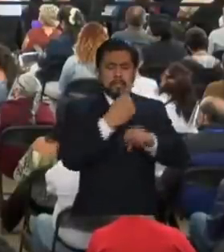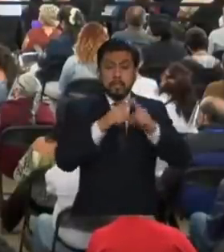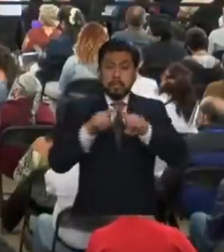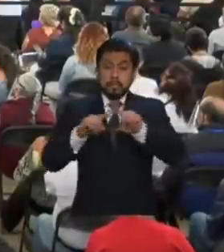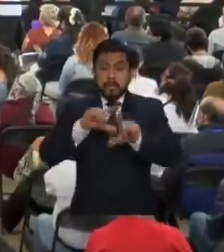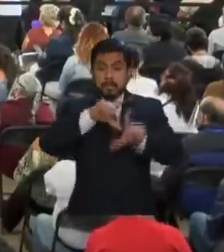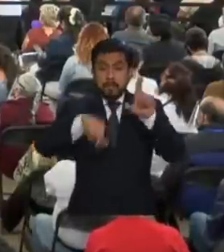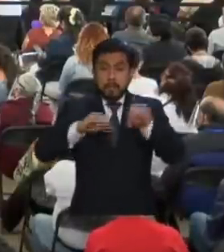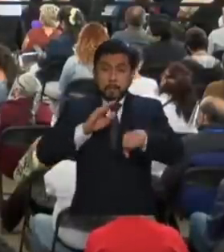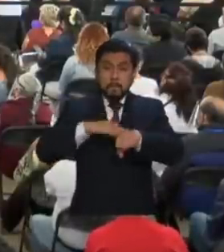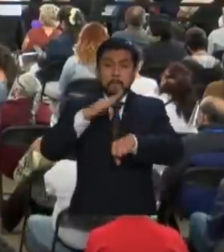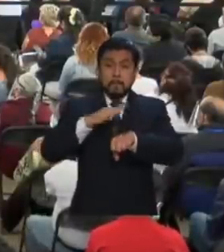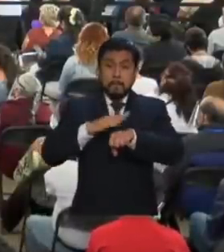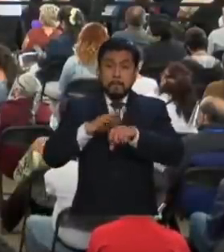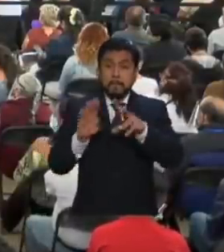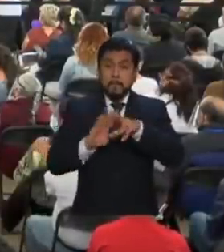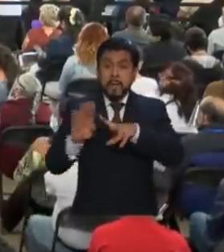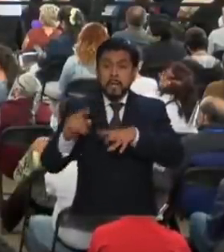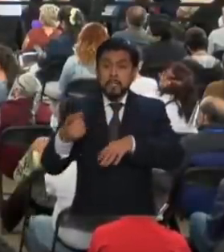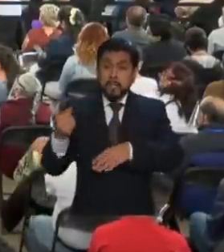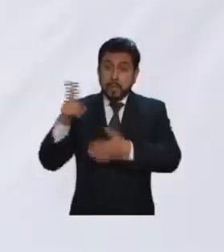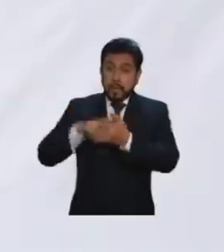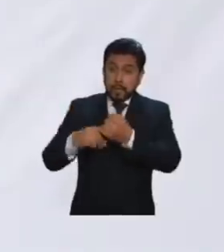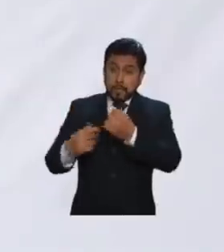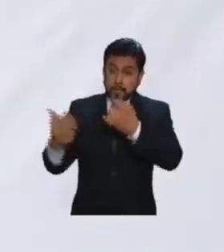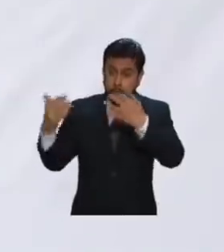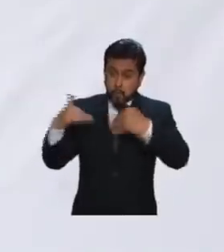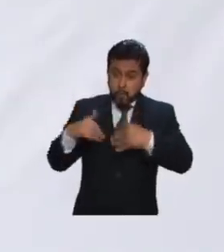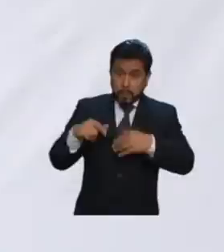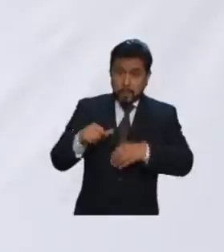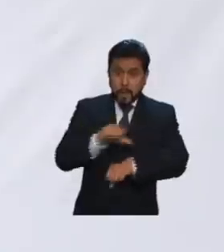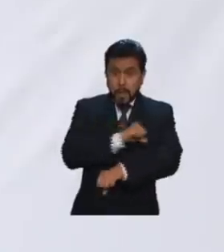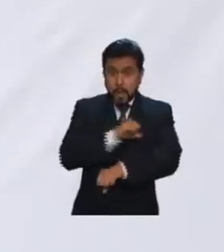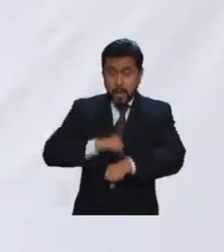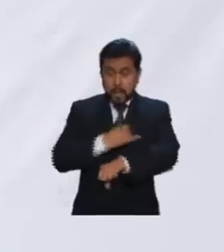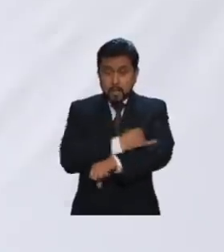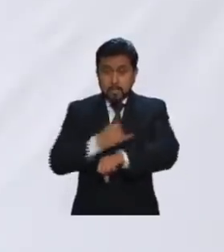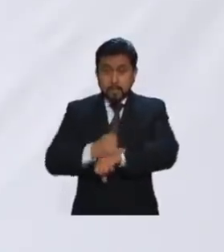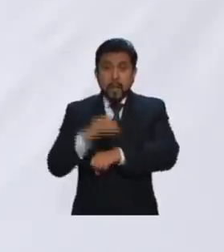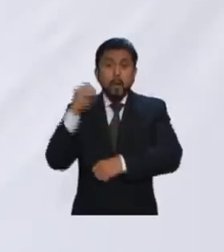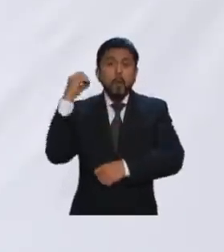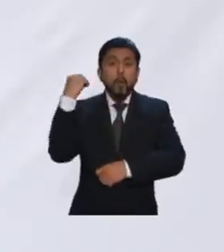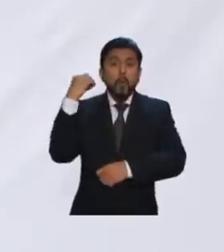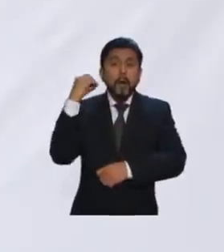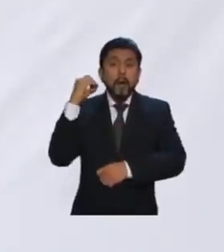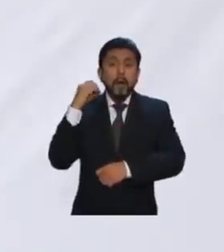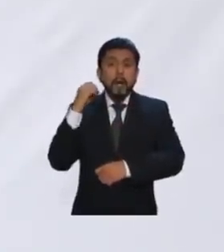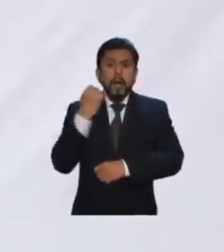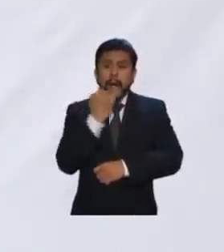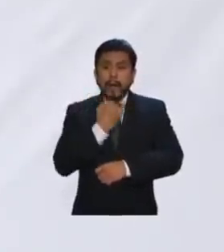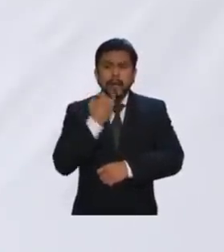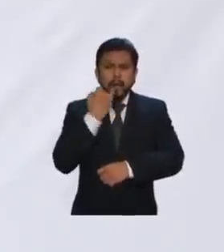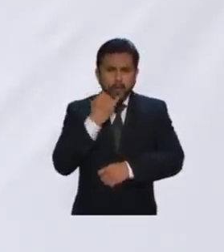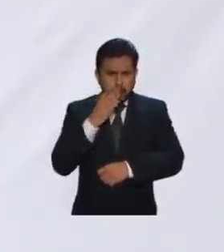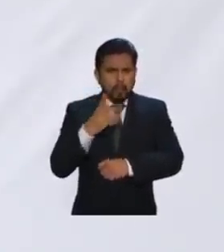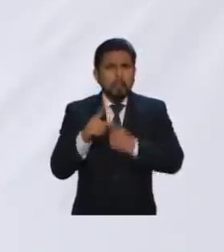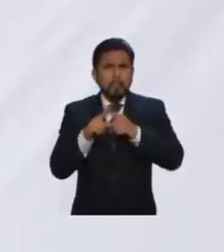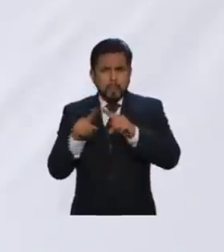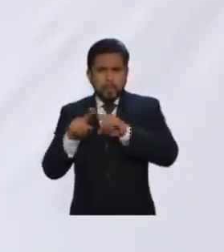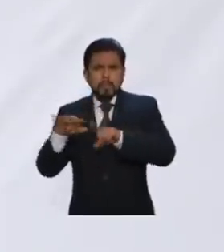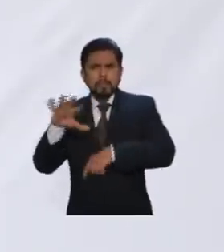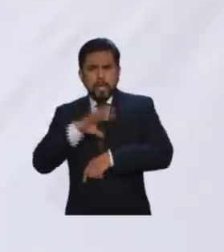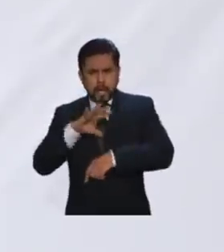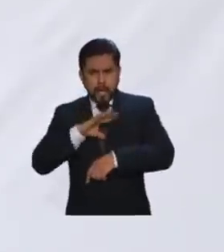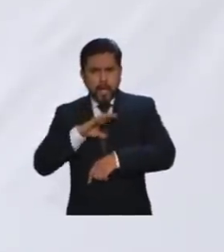de Oaxaca. Aquí se hablan distintas lenguas, no solamente el español, sino que es una